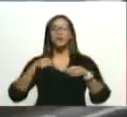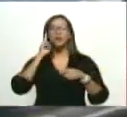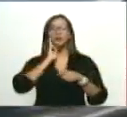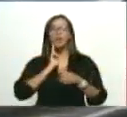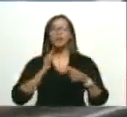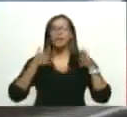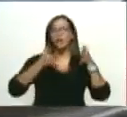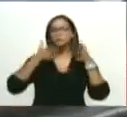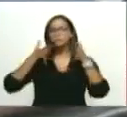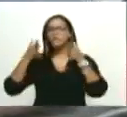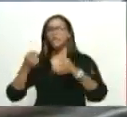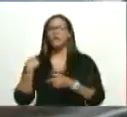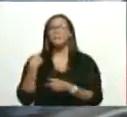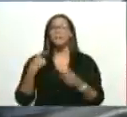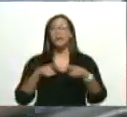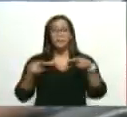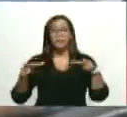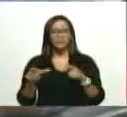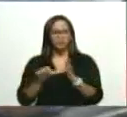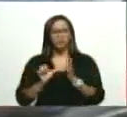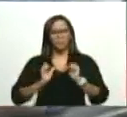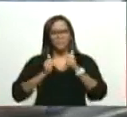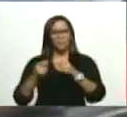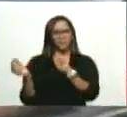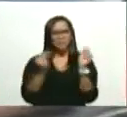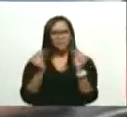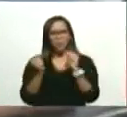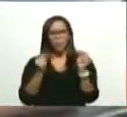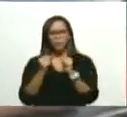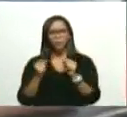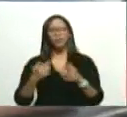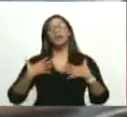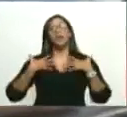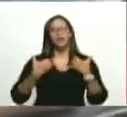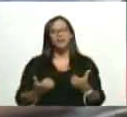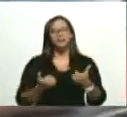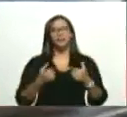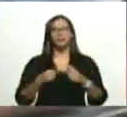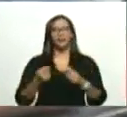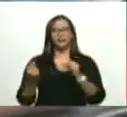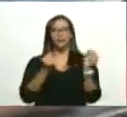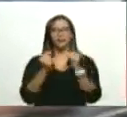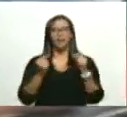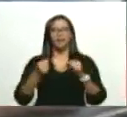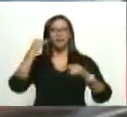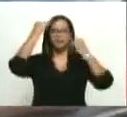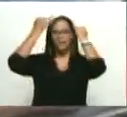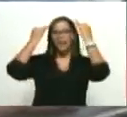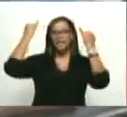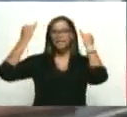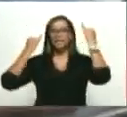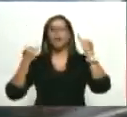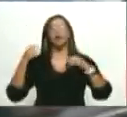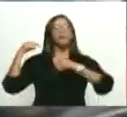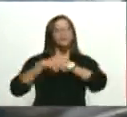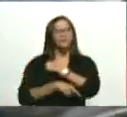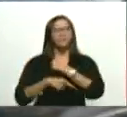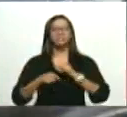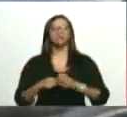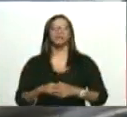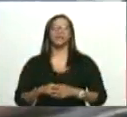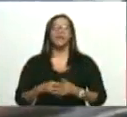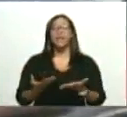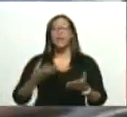como el primer espacio donde empezamos esa discusión, a retomar el debate, las ideas, a profundizar